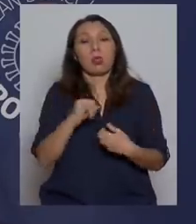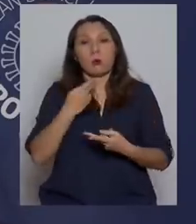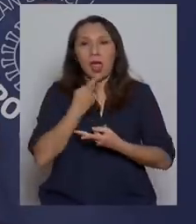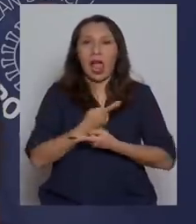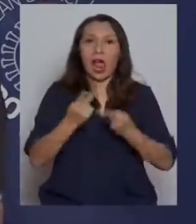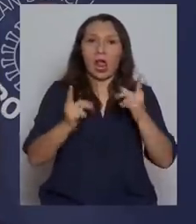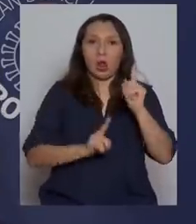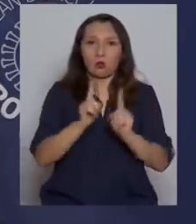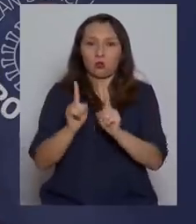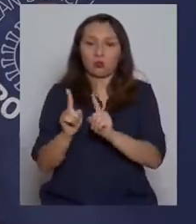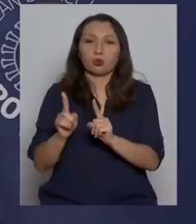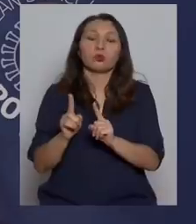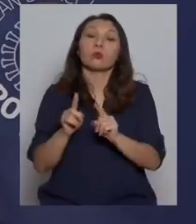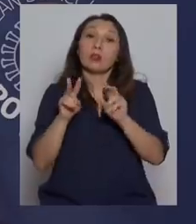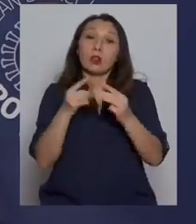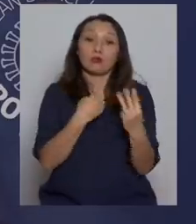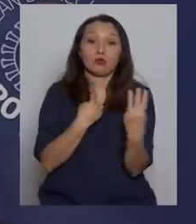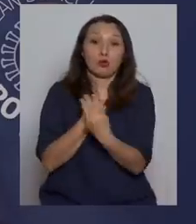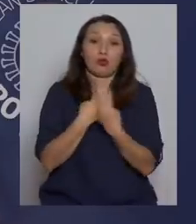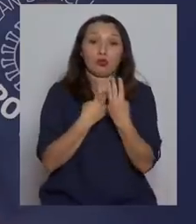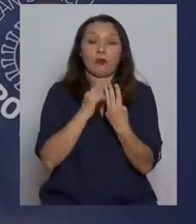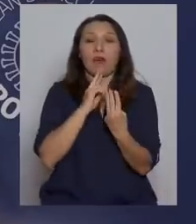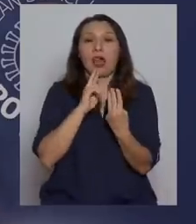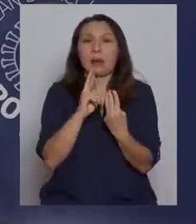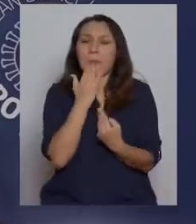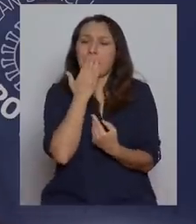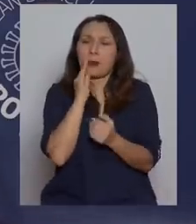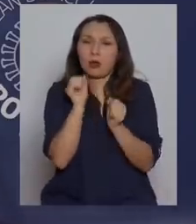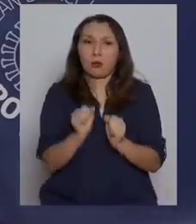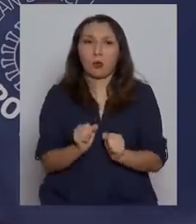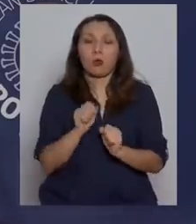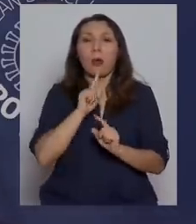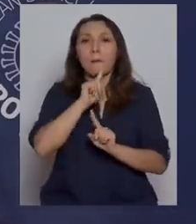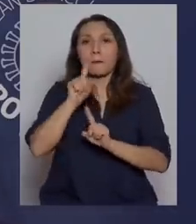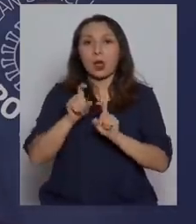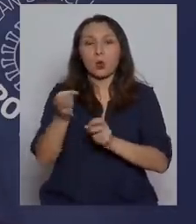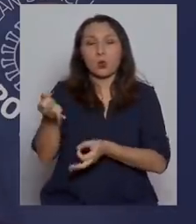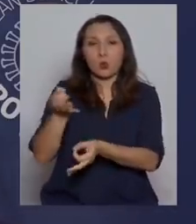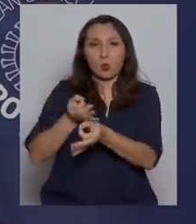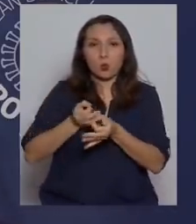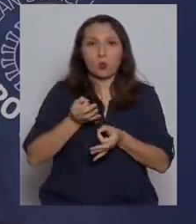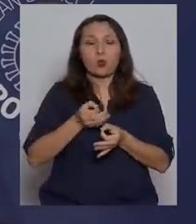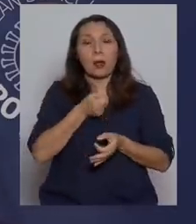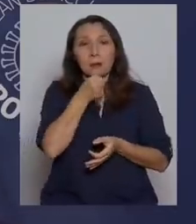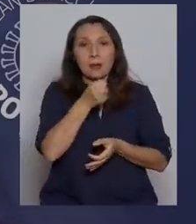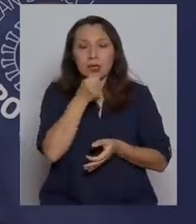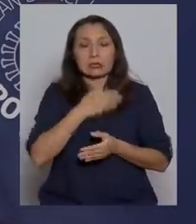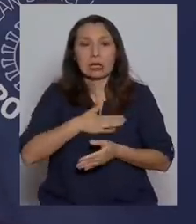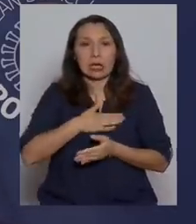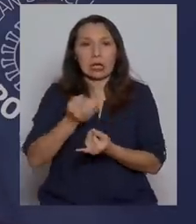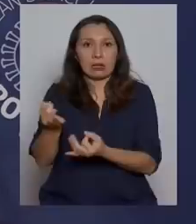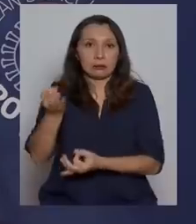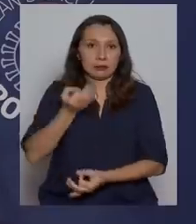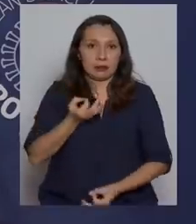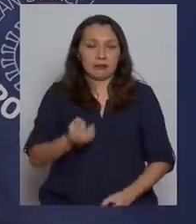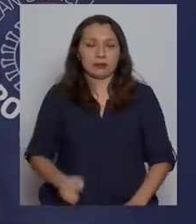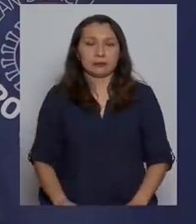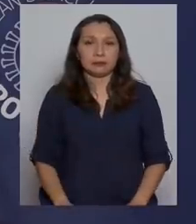y entre los tres responder lo mejor que podamos a las preguntas que la prensa nos quiera